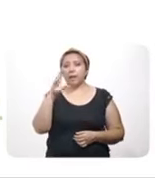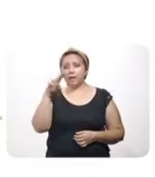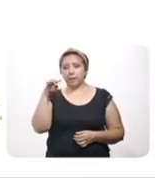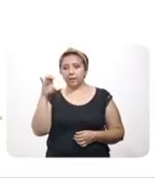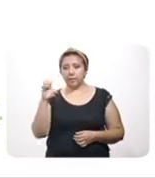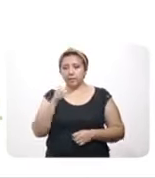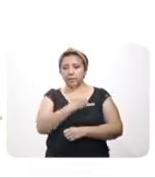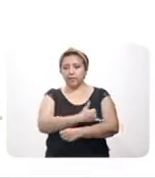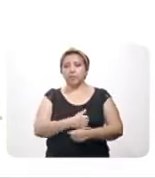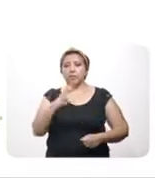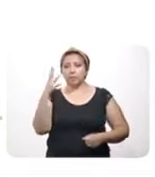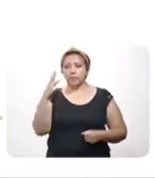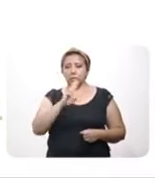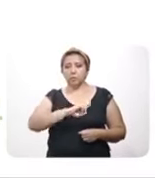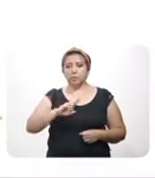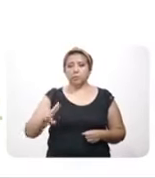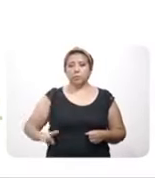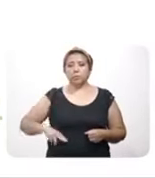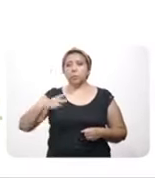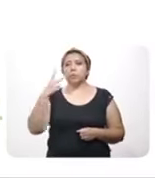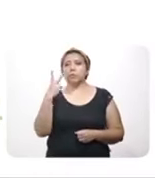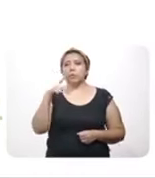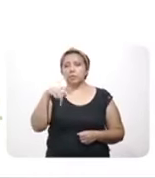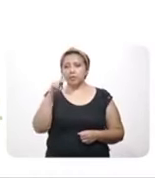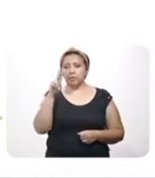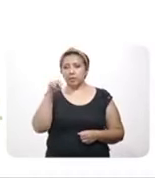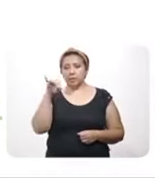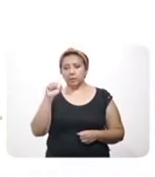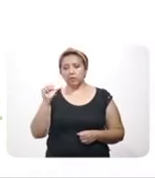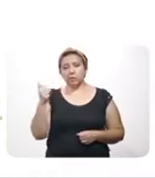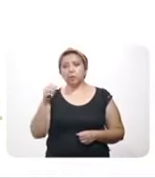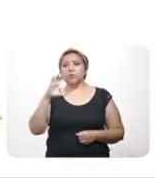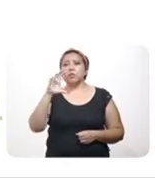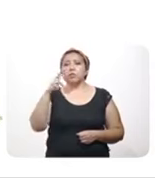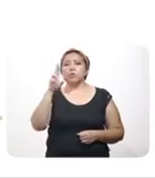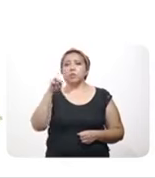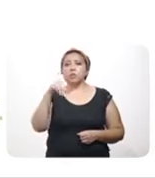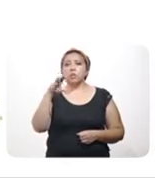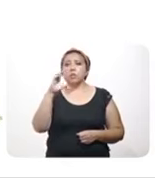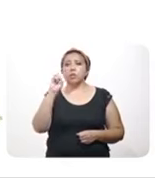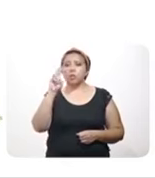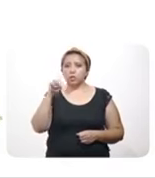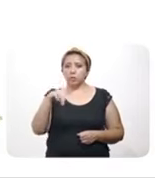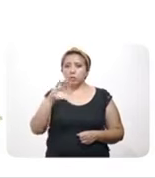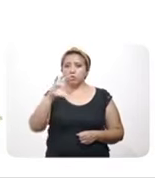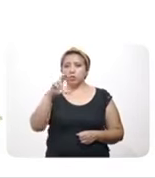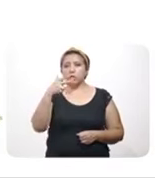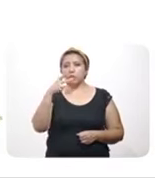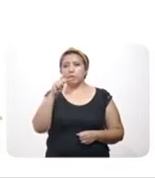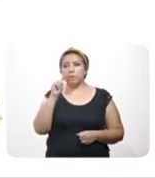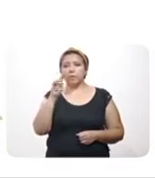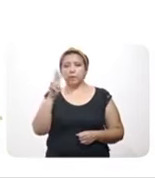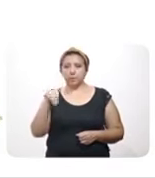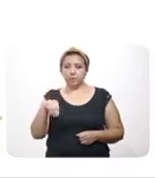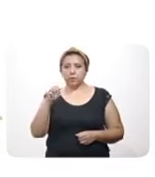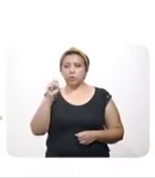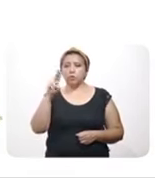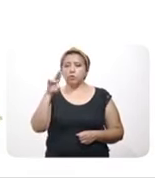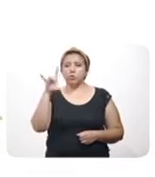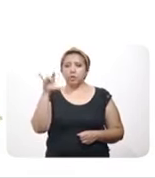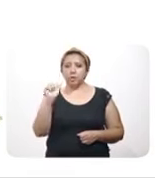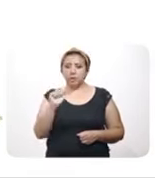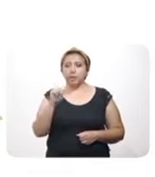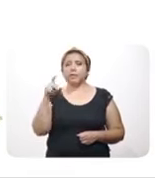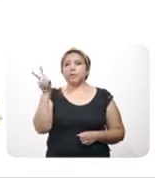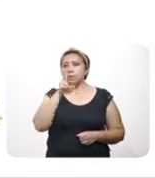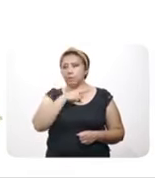Izamal, 3 en Umán, 2 en Canacín y Ticul, 1 en Chancón, Chapap, Jalachó, Suquilá, Tecash